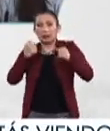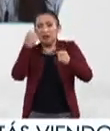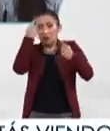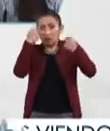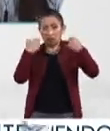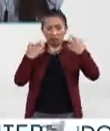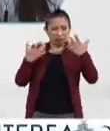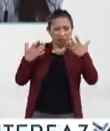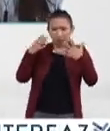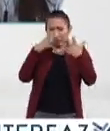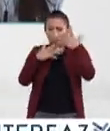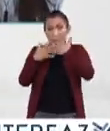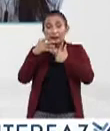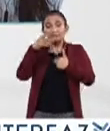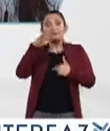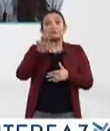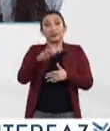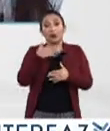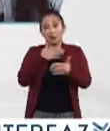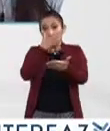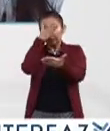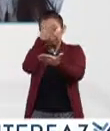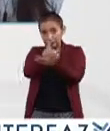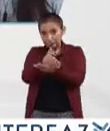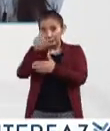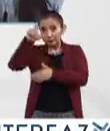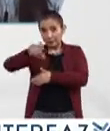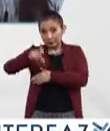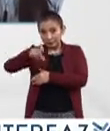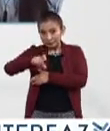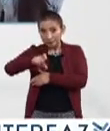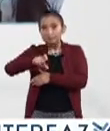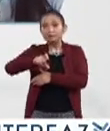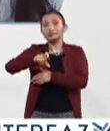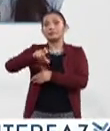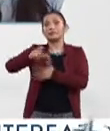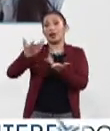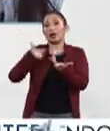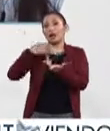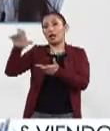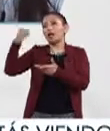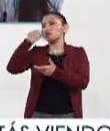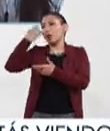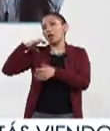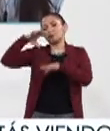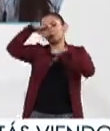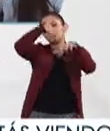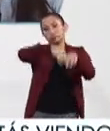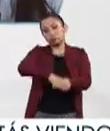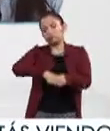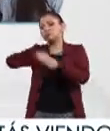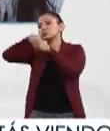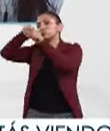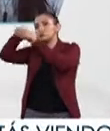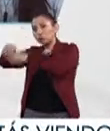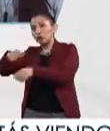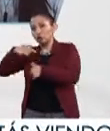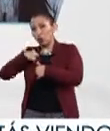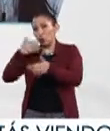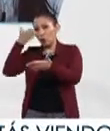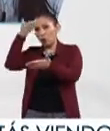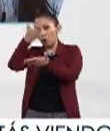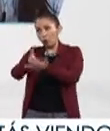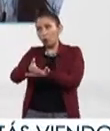muchas cosas. Cuando llegamos a Quebec, bueno, el CEIEP fue por nosotros, y posteriormente yo